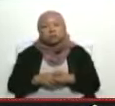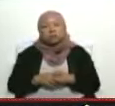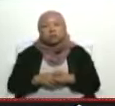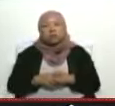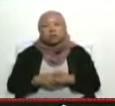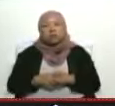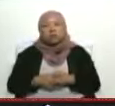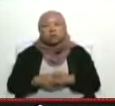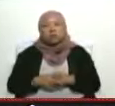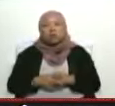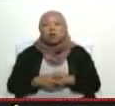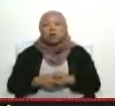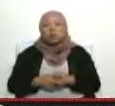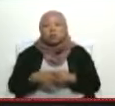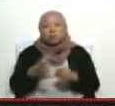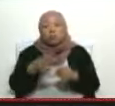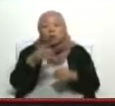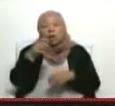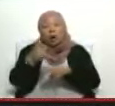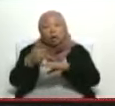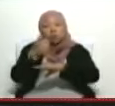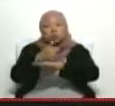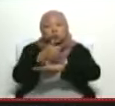lo que han revelado las autoridades